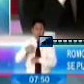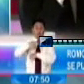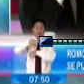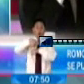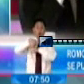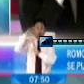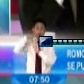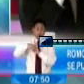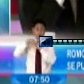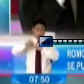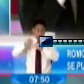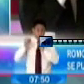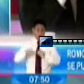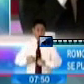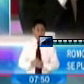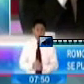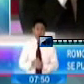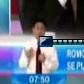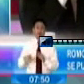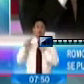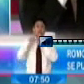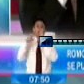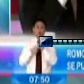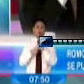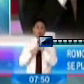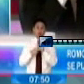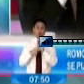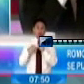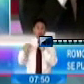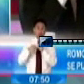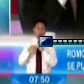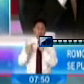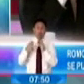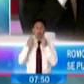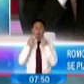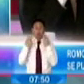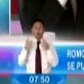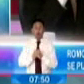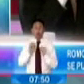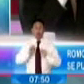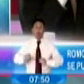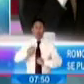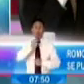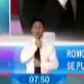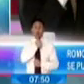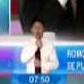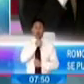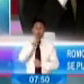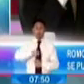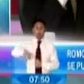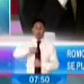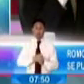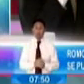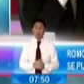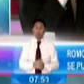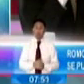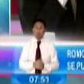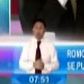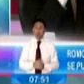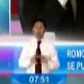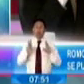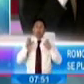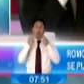la reducción de la jornada laboral. Hay normas que se encuentran vigentes tanto en el sector público como en el sector privado que permiten hacerlo. En el